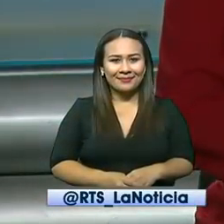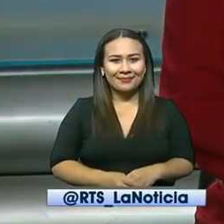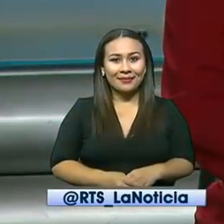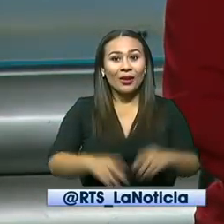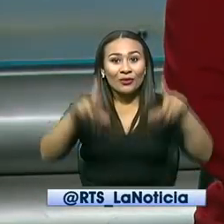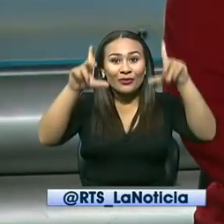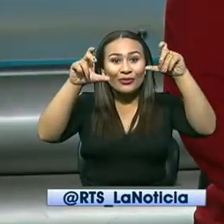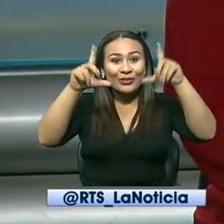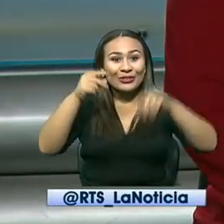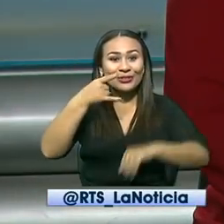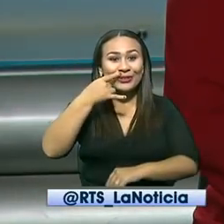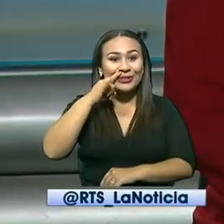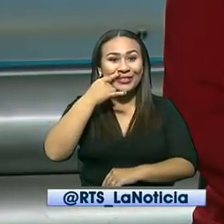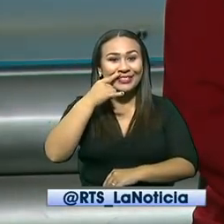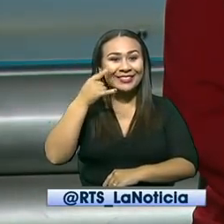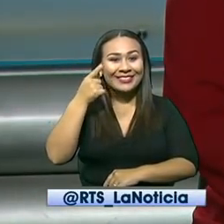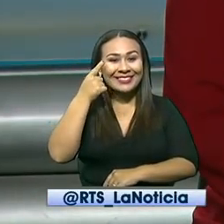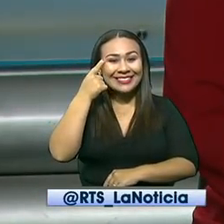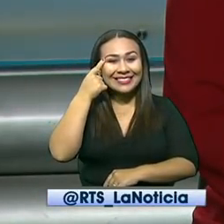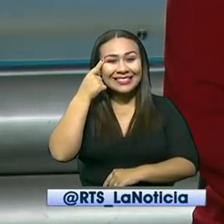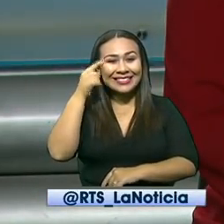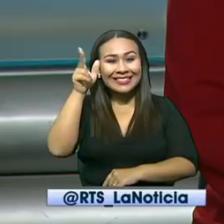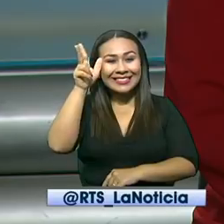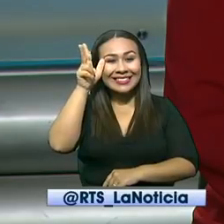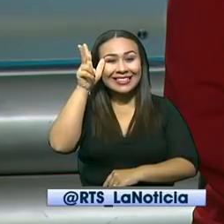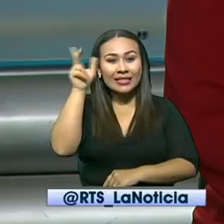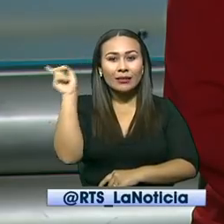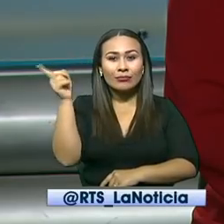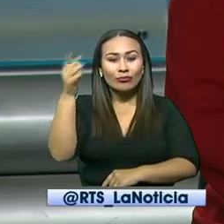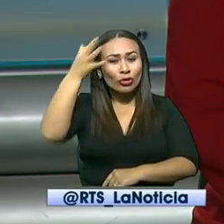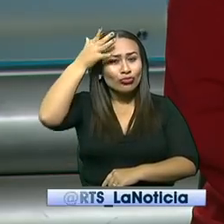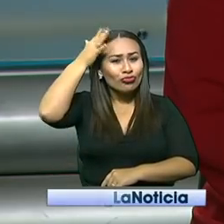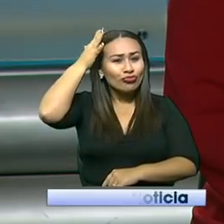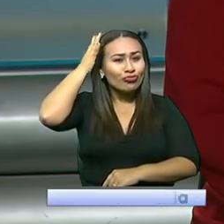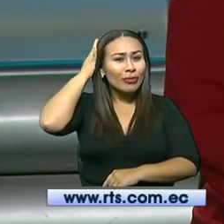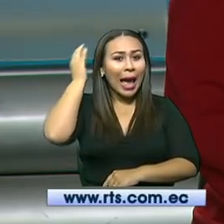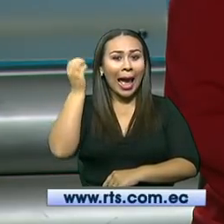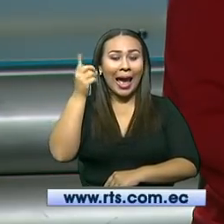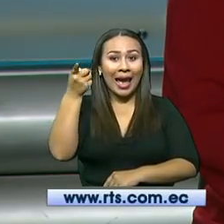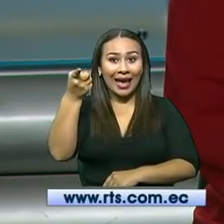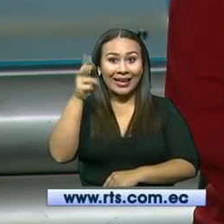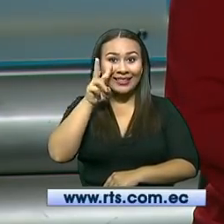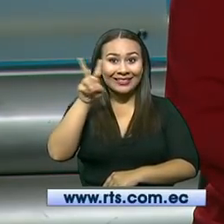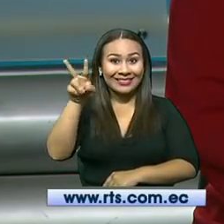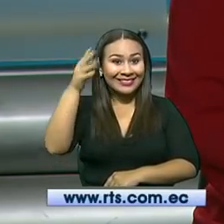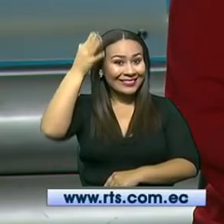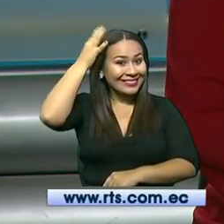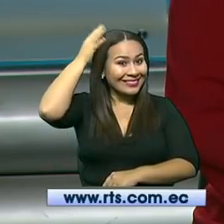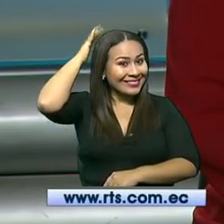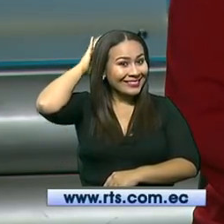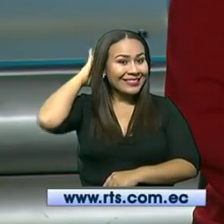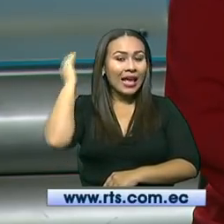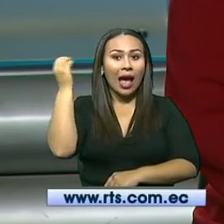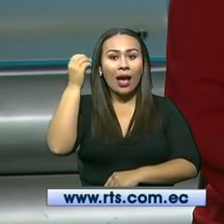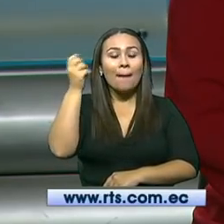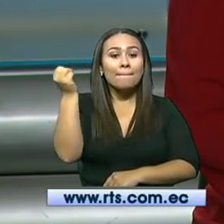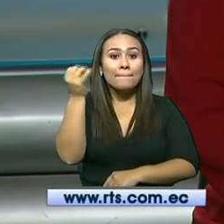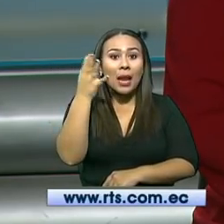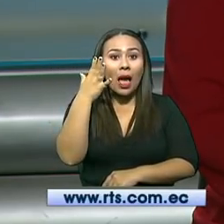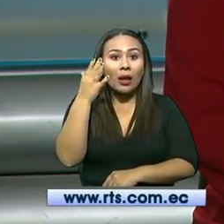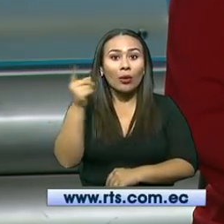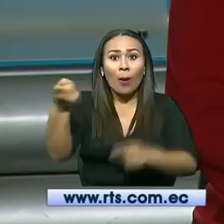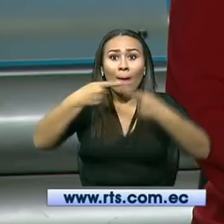La foto de un niño chino de 10 años con su cabello congelado ha dado la vuelta al mundo por el profundo mensaje que lleva